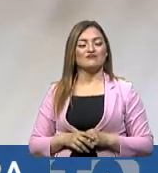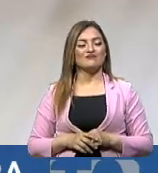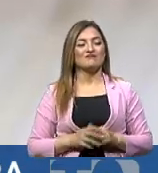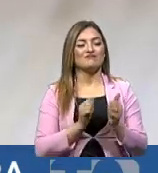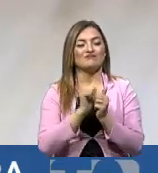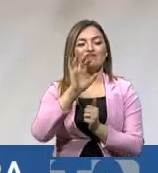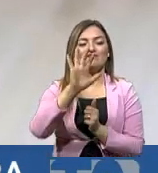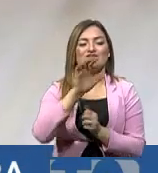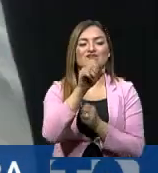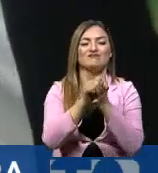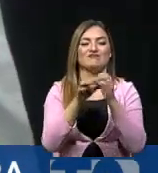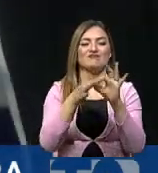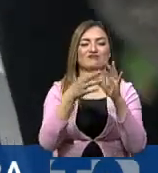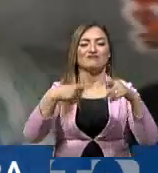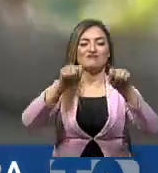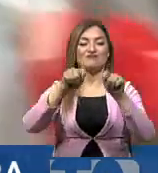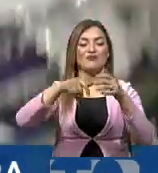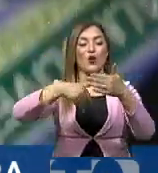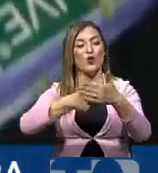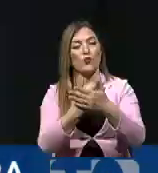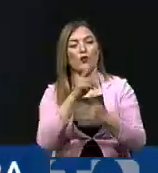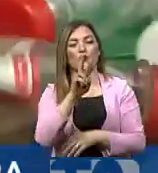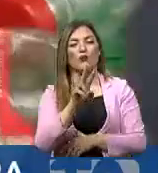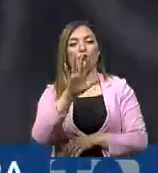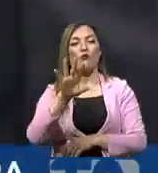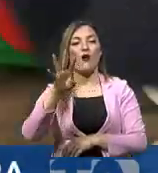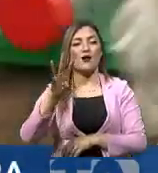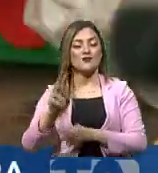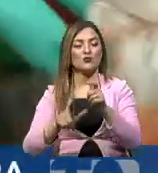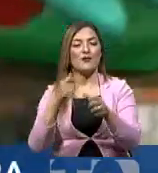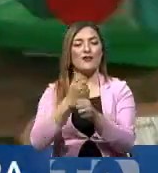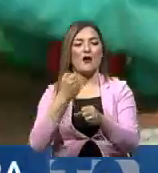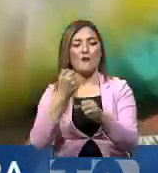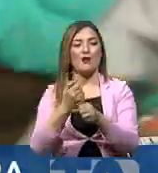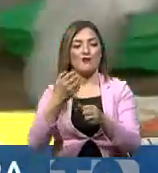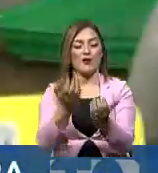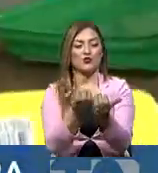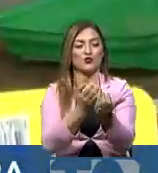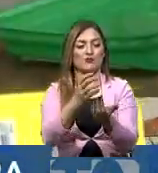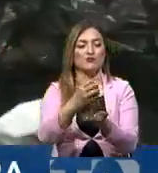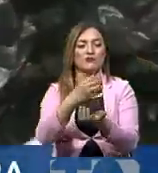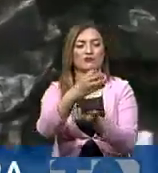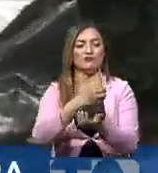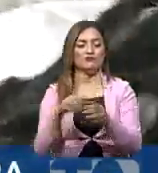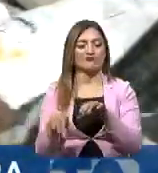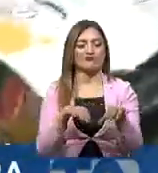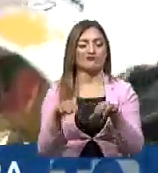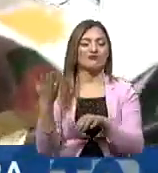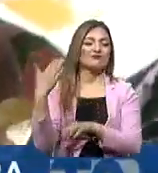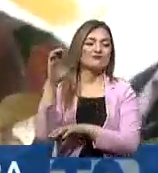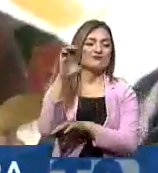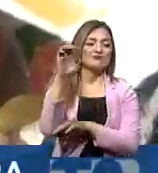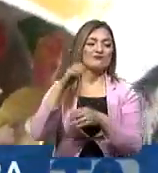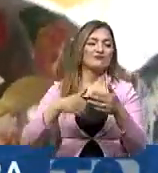cinco años renueva su convenio para que los 256 recicladores vida nueva realicen esta actividad y fue en enero que